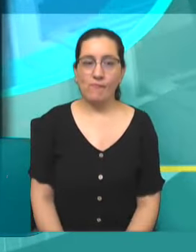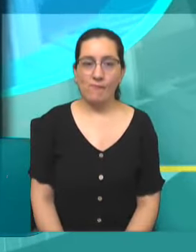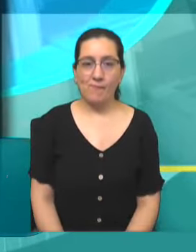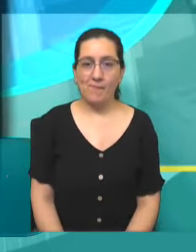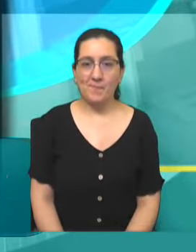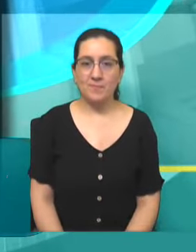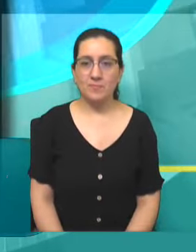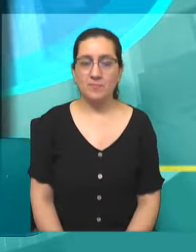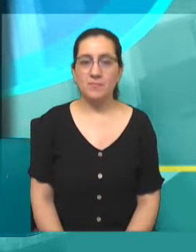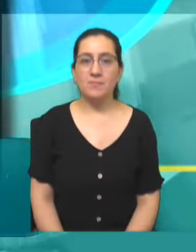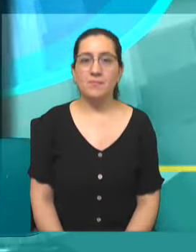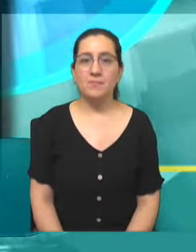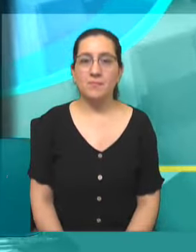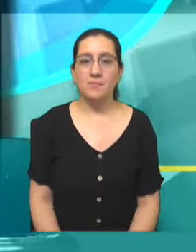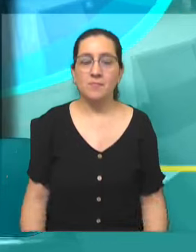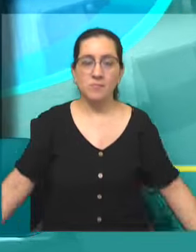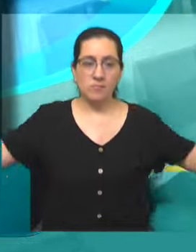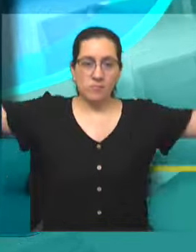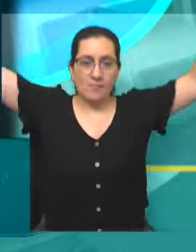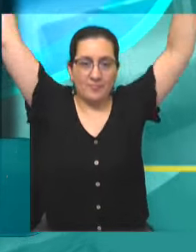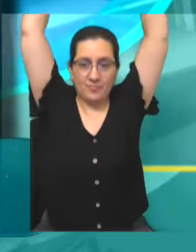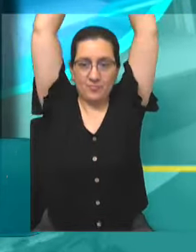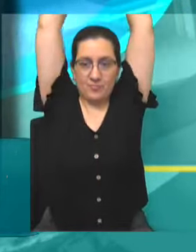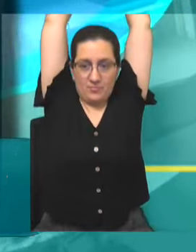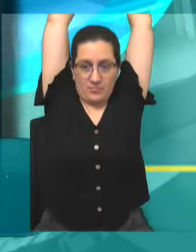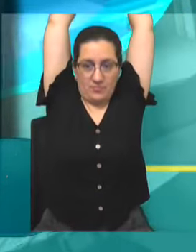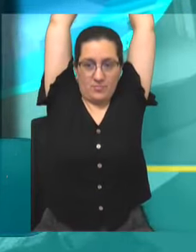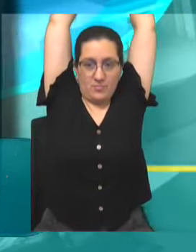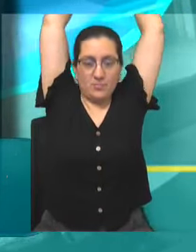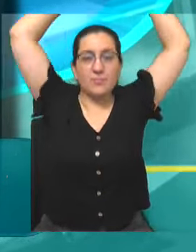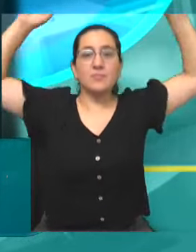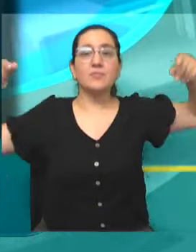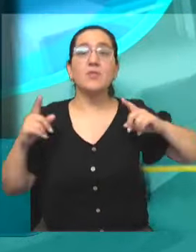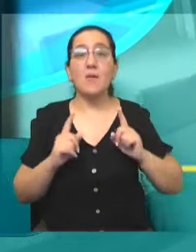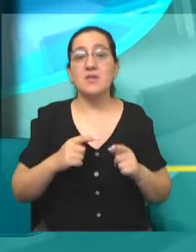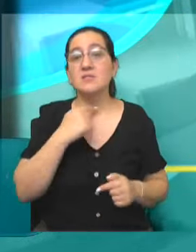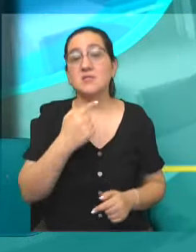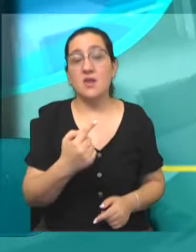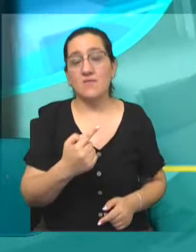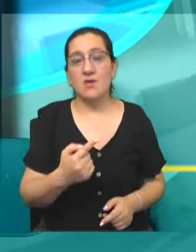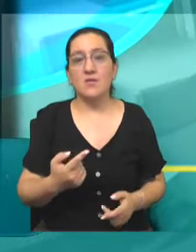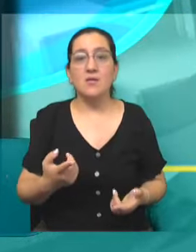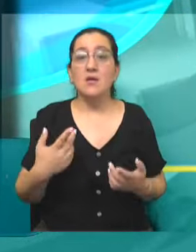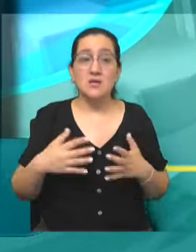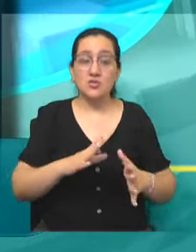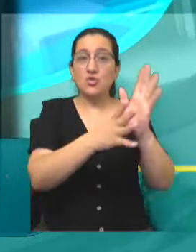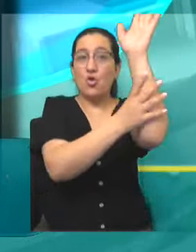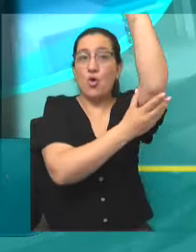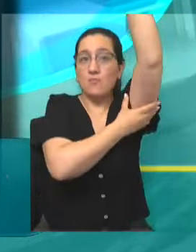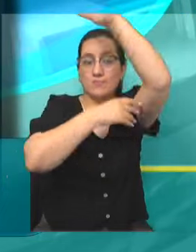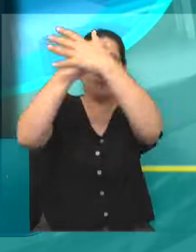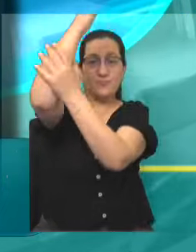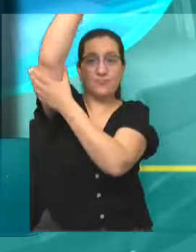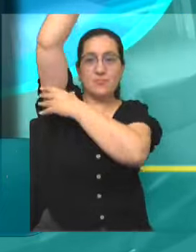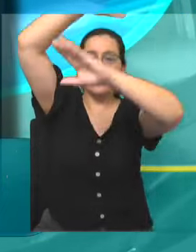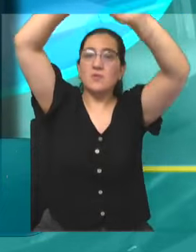Claro, hacer ahí va. Extensiones, ¿tá? Lo que tiene que ver con extensiones en general. Bien, todo esto de estar inclinado hacia adelante,